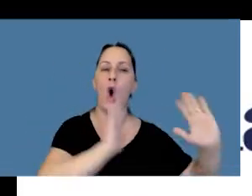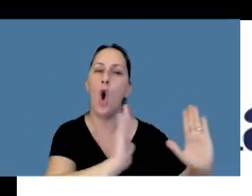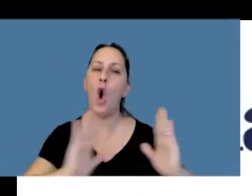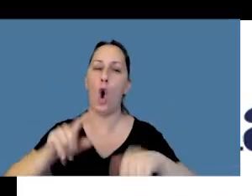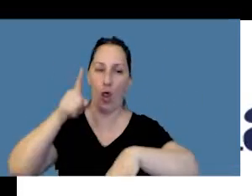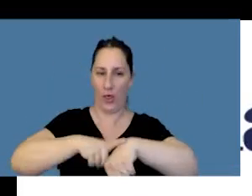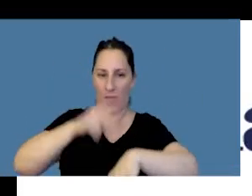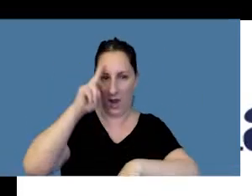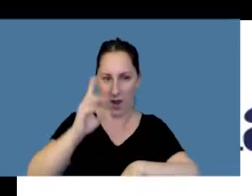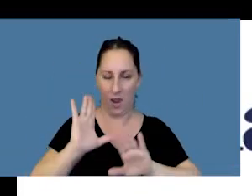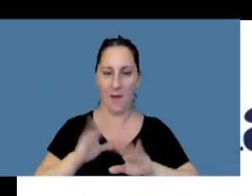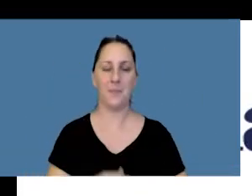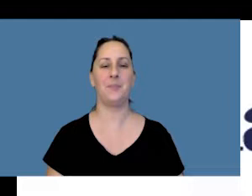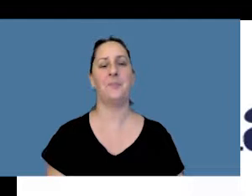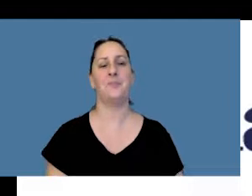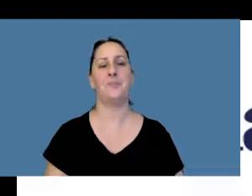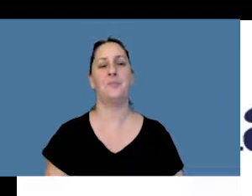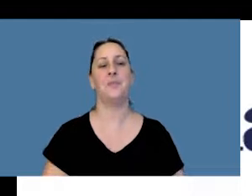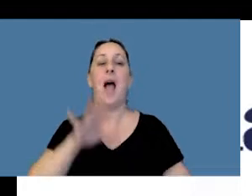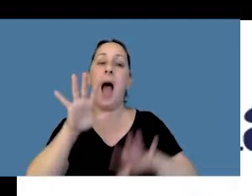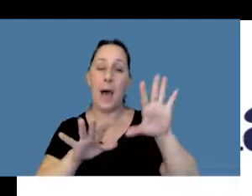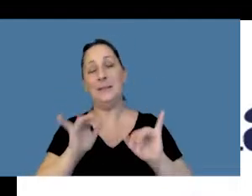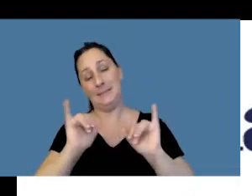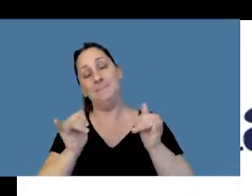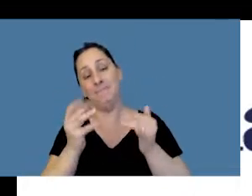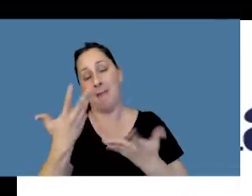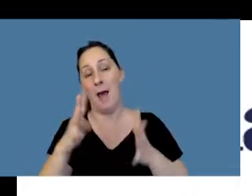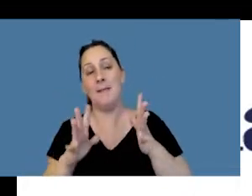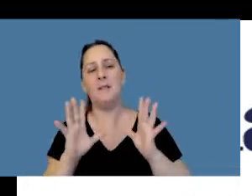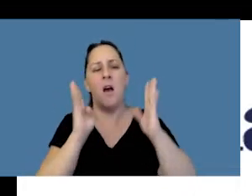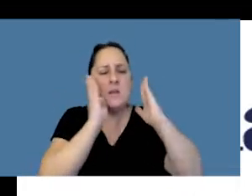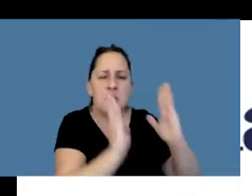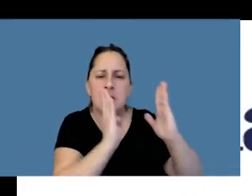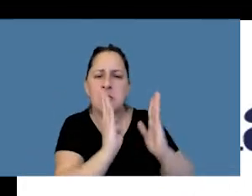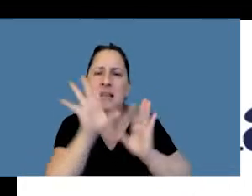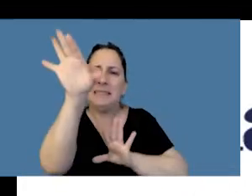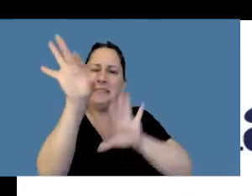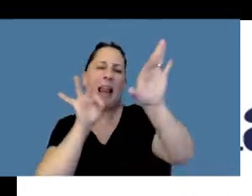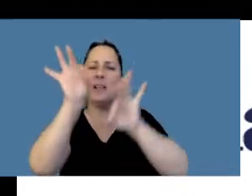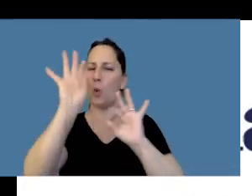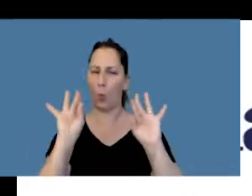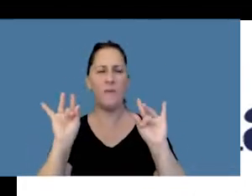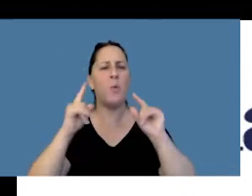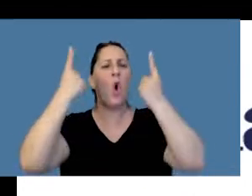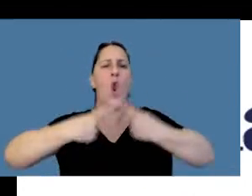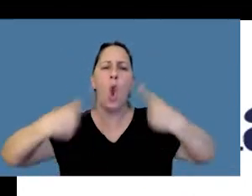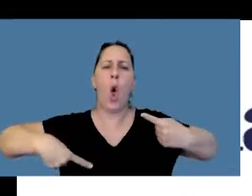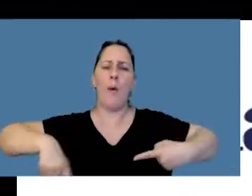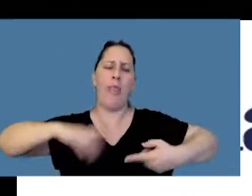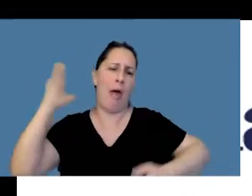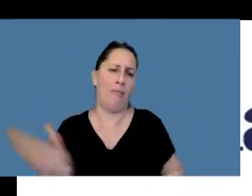cronológico. A veces no les voy a negar que es difícil la selección porque tenemos una cantidad de